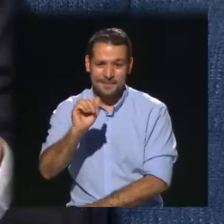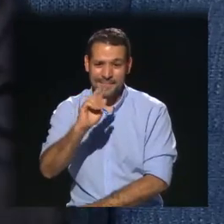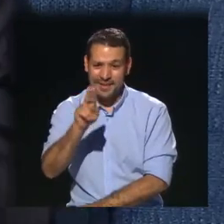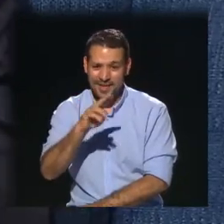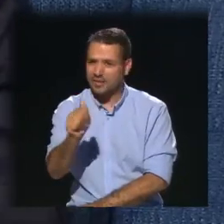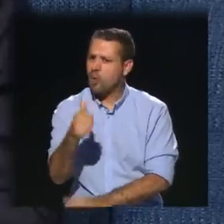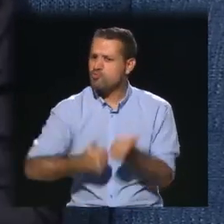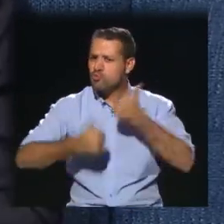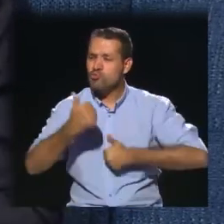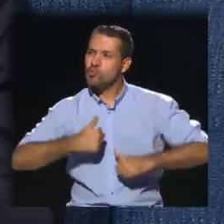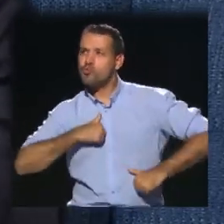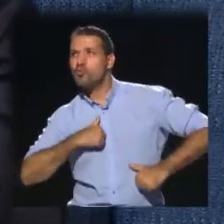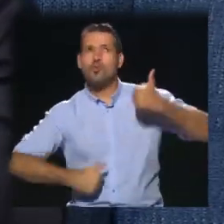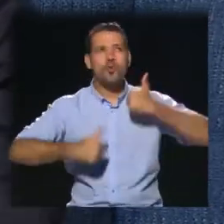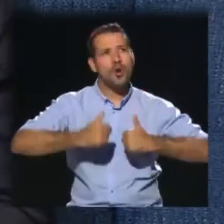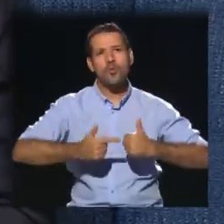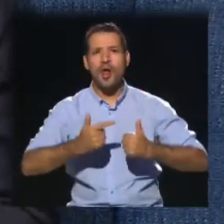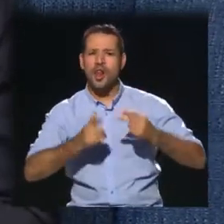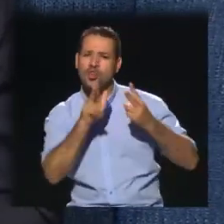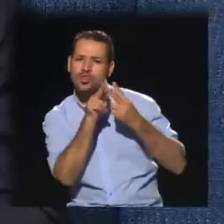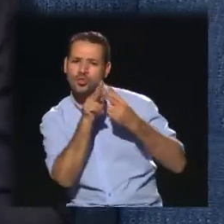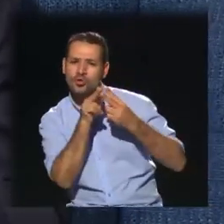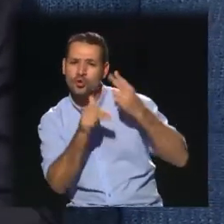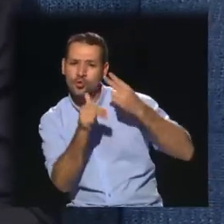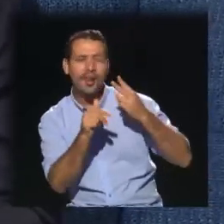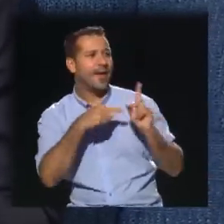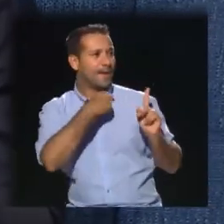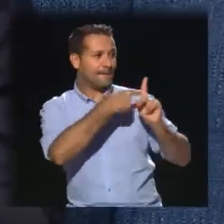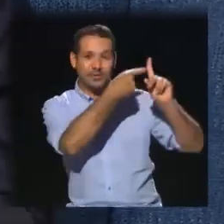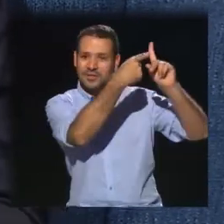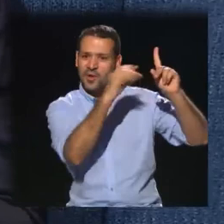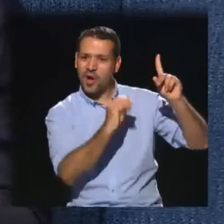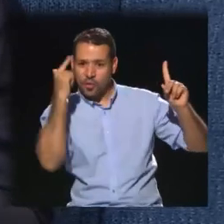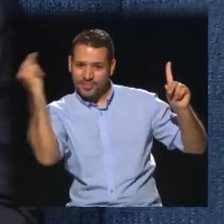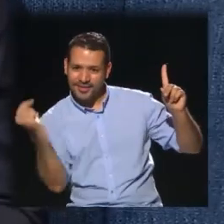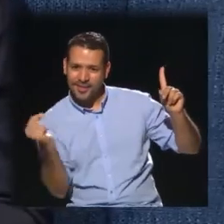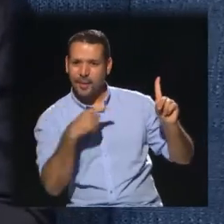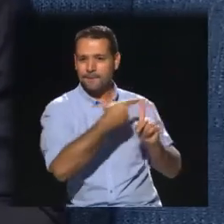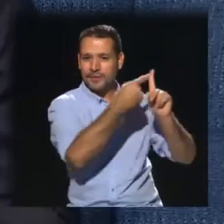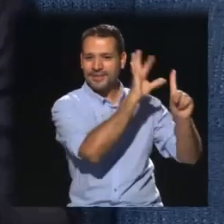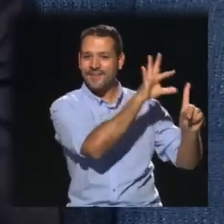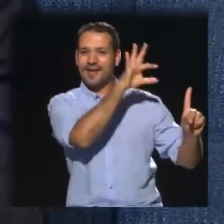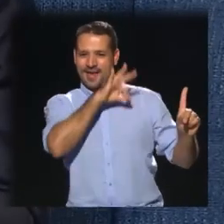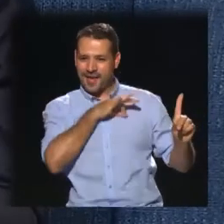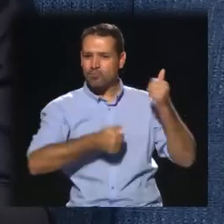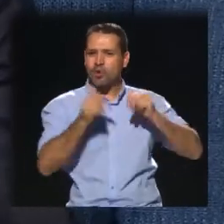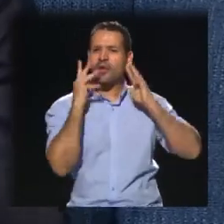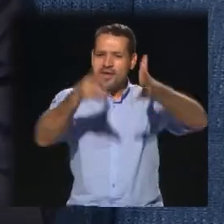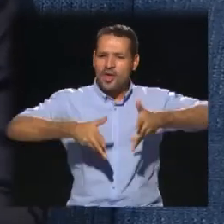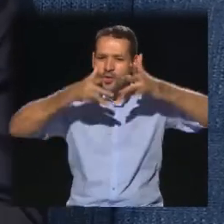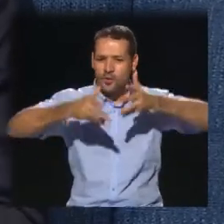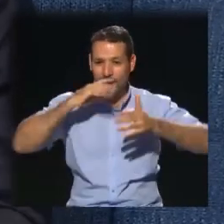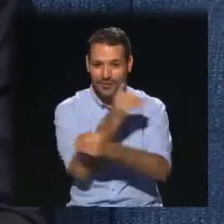varias opciones, escoger la más positiva. Si somos capaces de educar a nuestros niños y a nuestros jóvenes en que vean